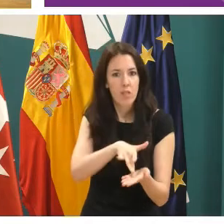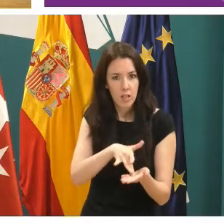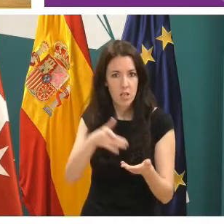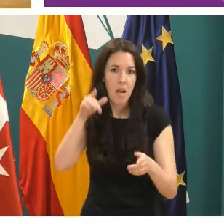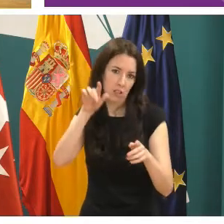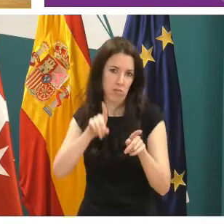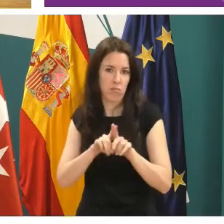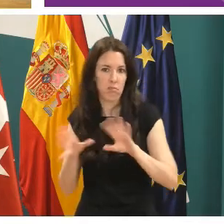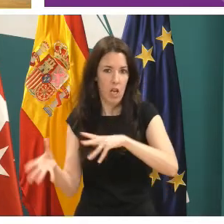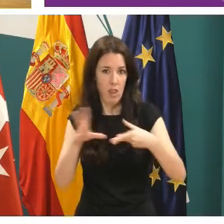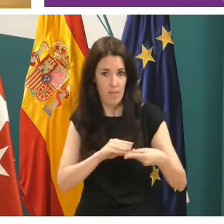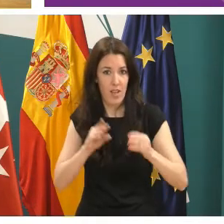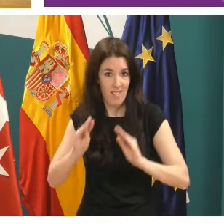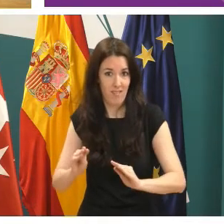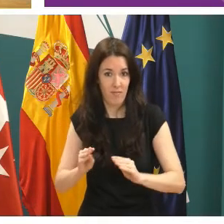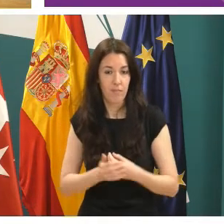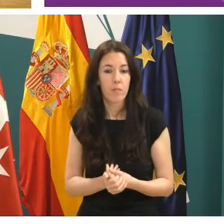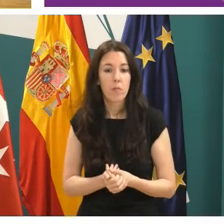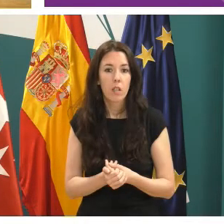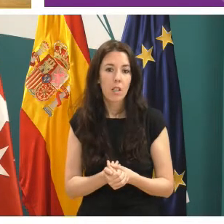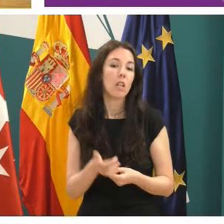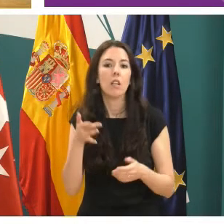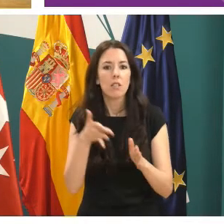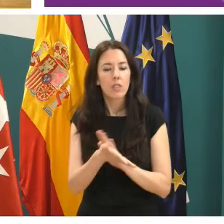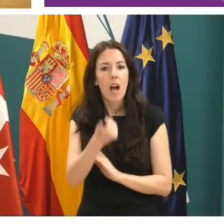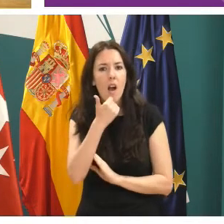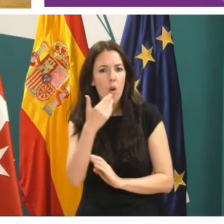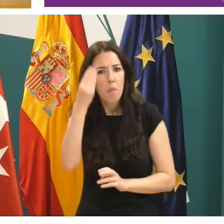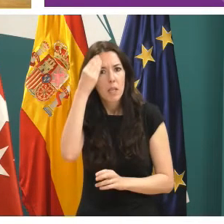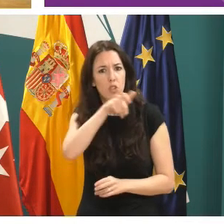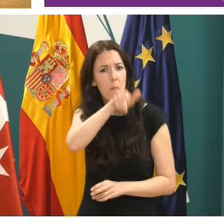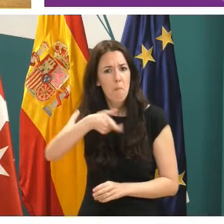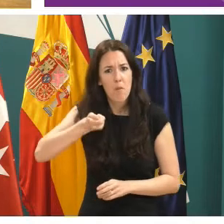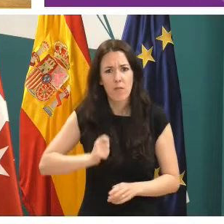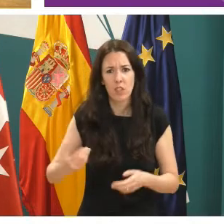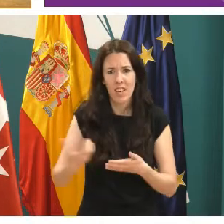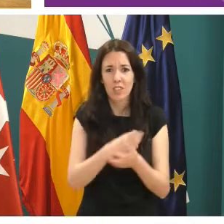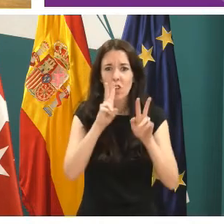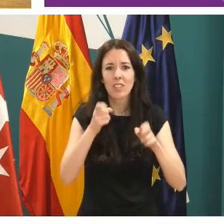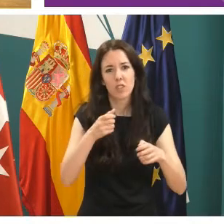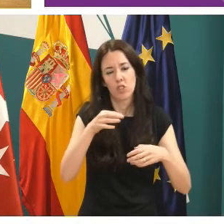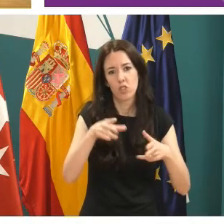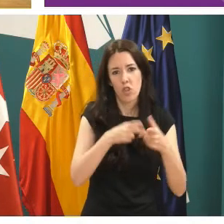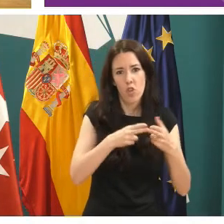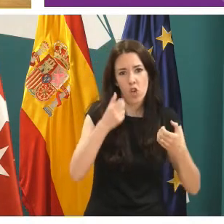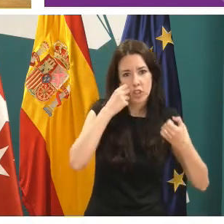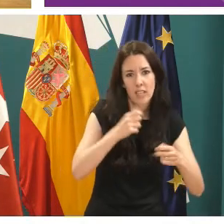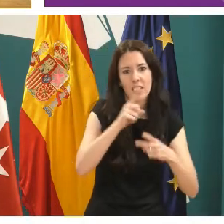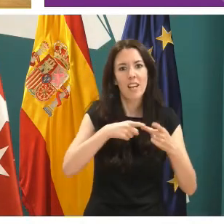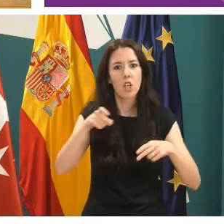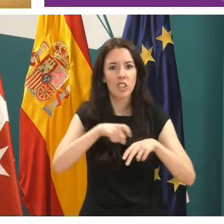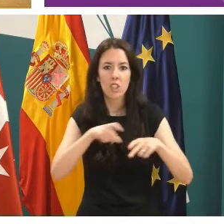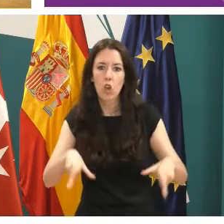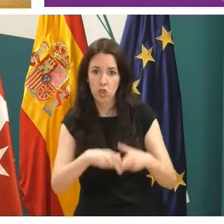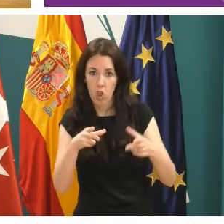ajuste. Esto es algo que yo creo que todos los profesionales del ámbito de sociosanitario y del ámbito psicosocial tenemos